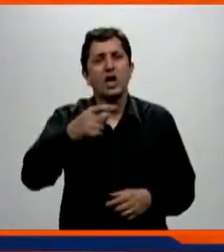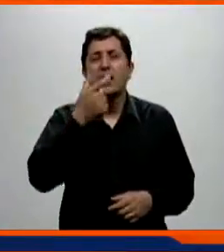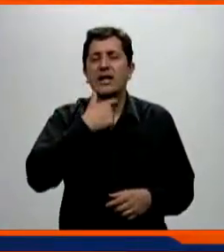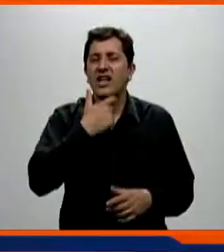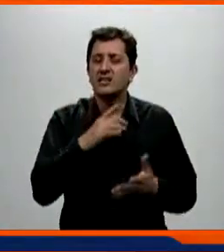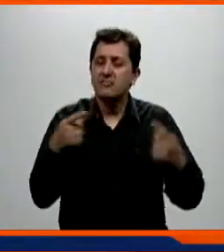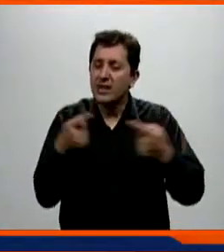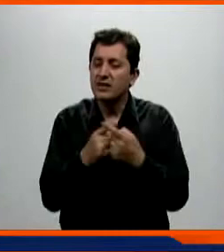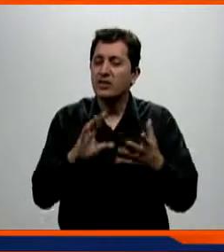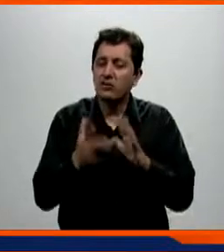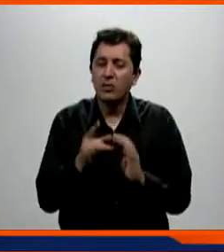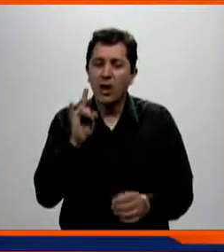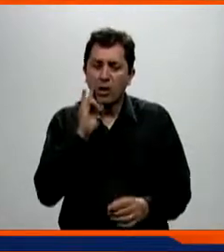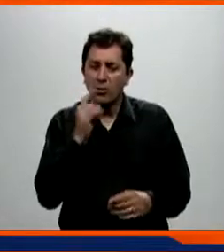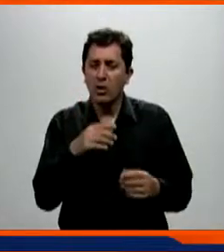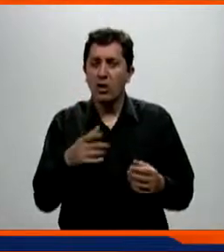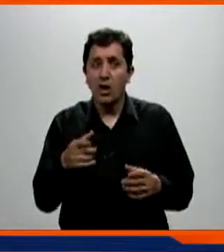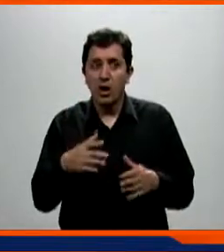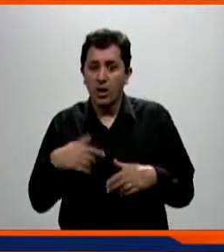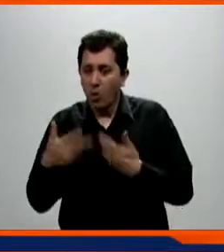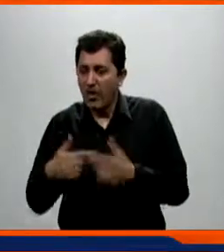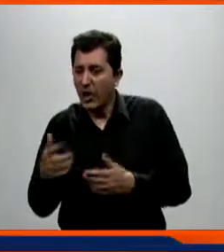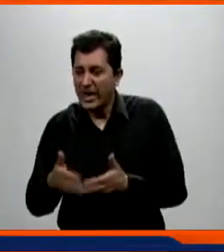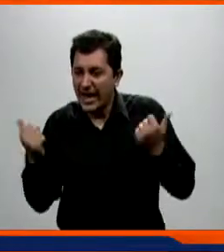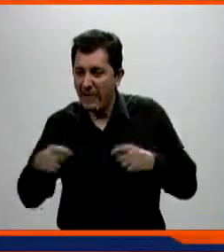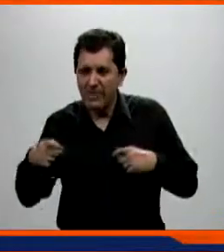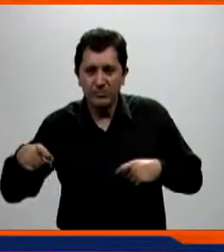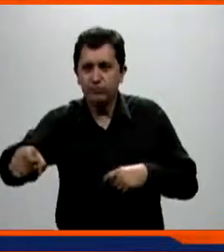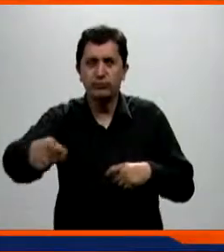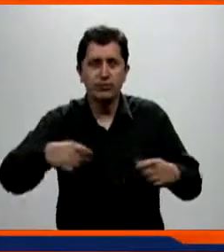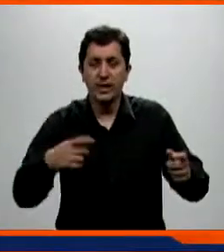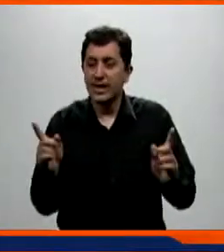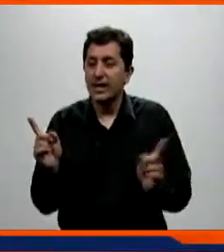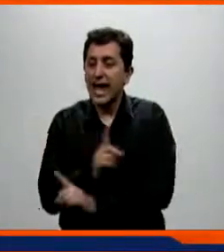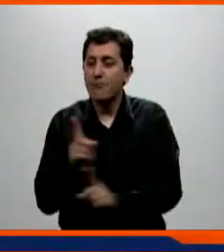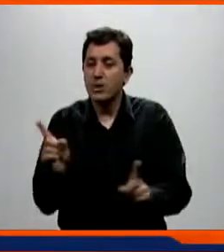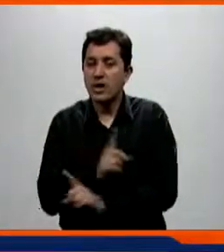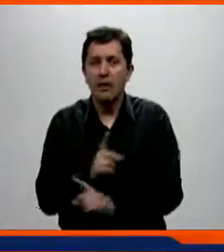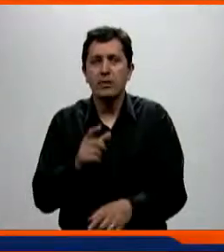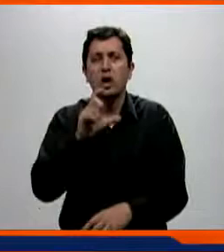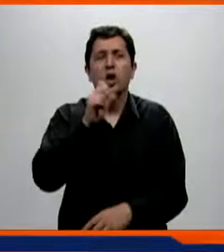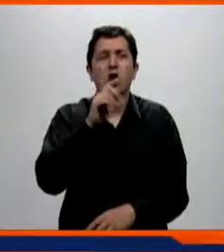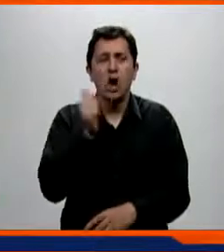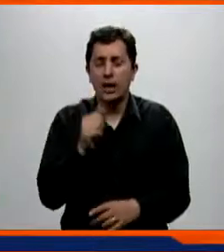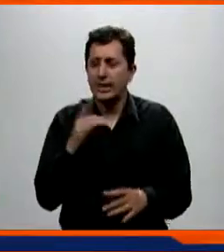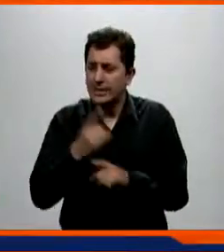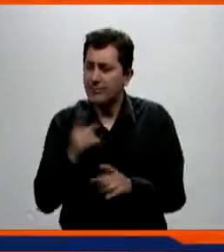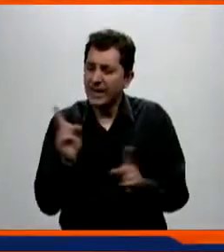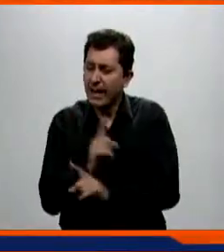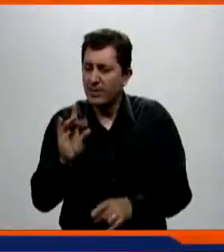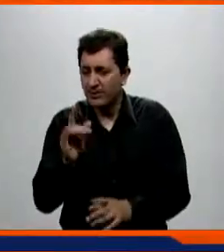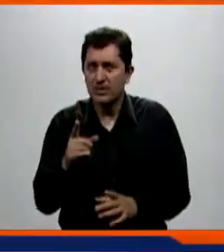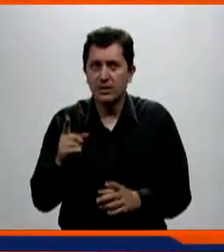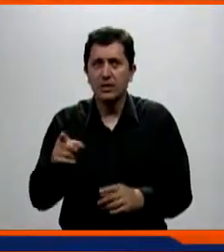a Racing. Ha encontrado los espacios, gente rápida. Los cambios han sido un acierto para, en este caso, para Coca, donde siempre es tan difícil. Un